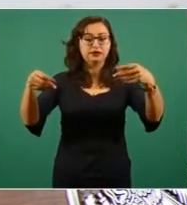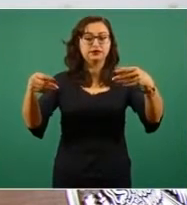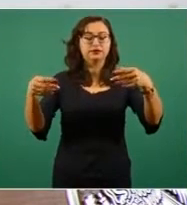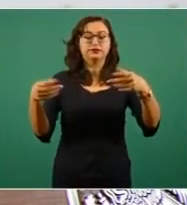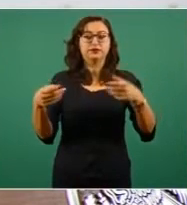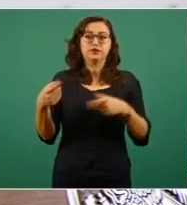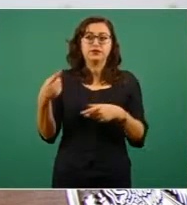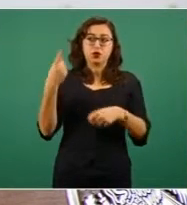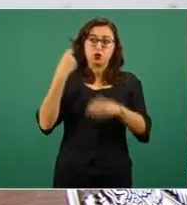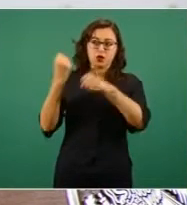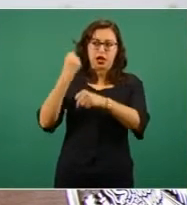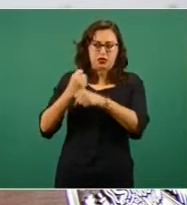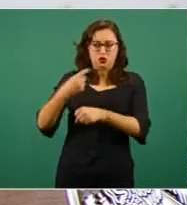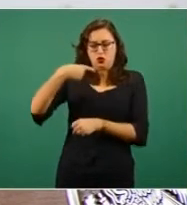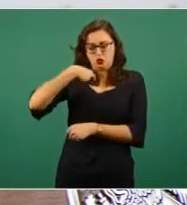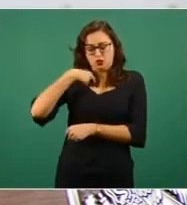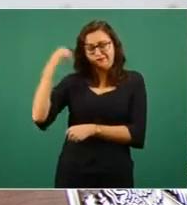y dije